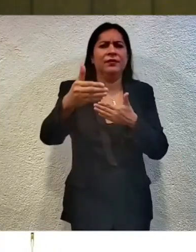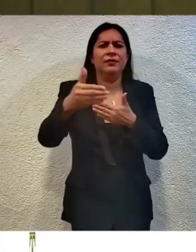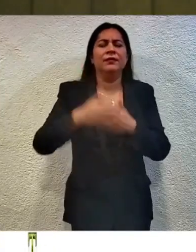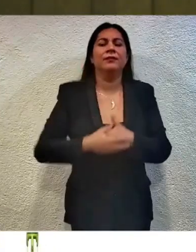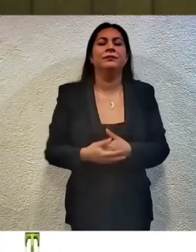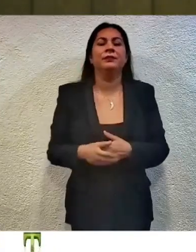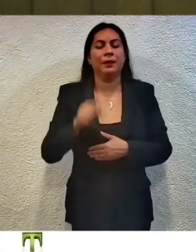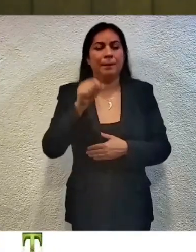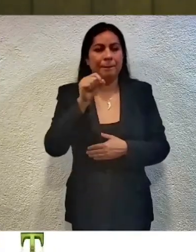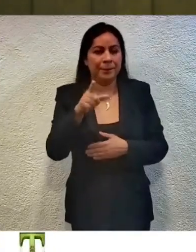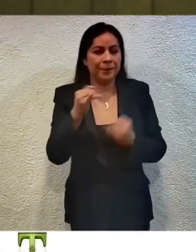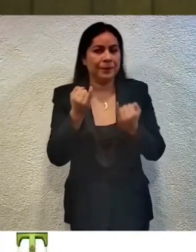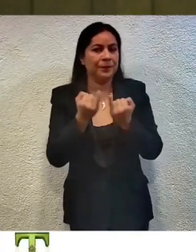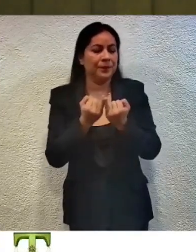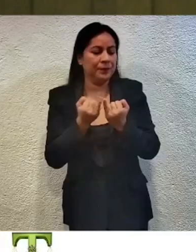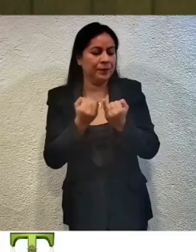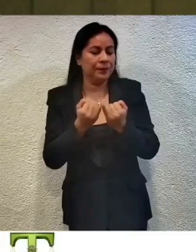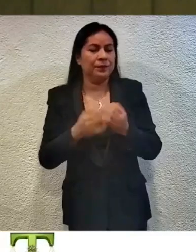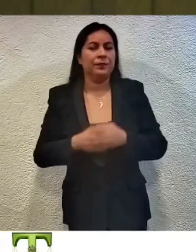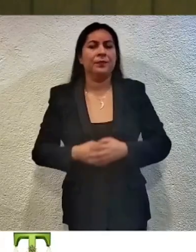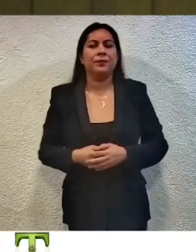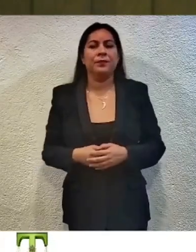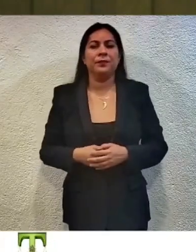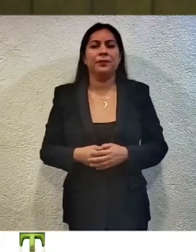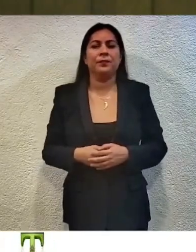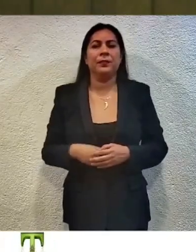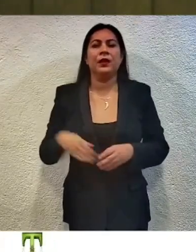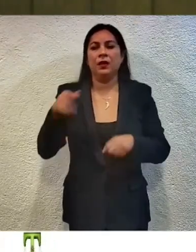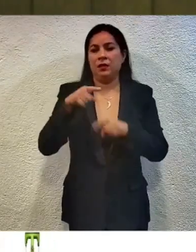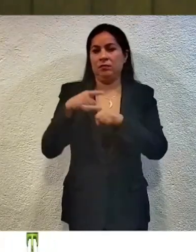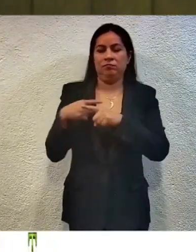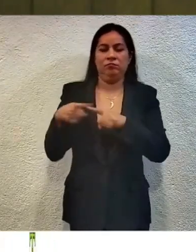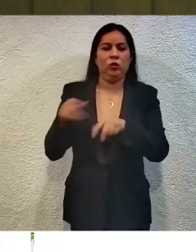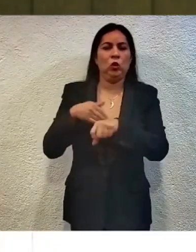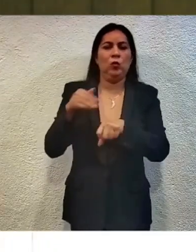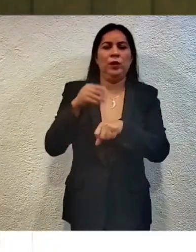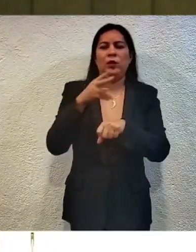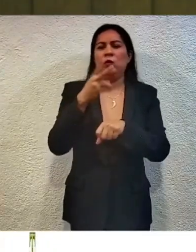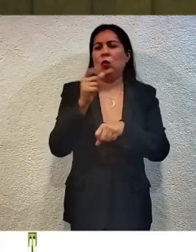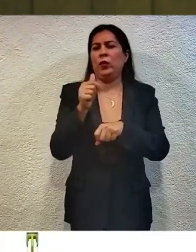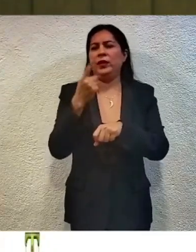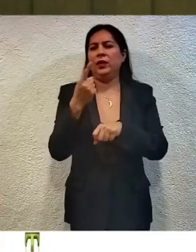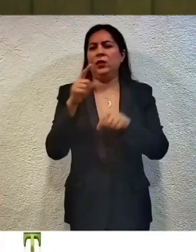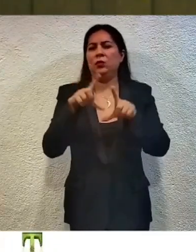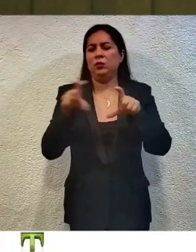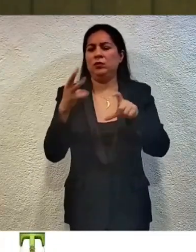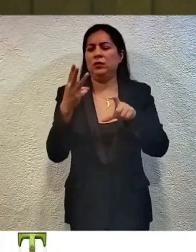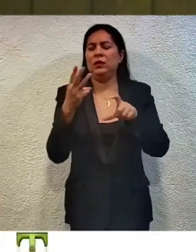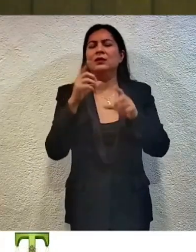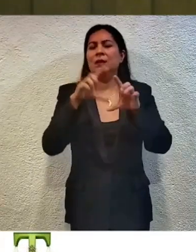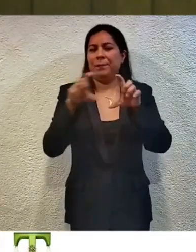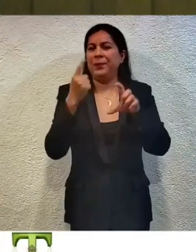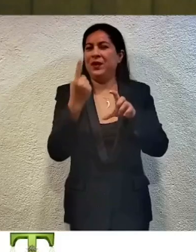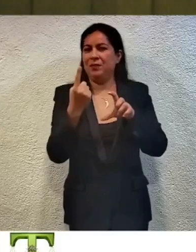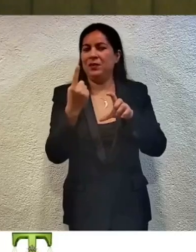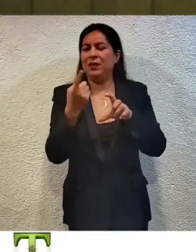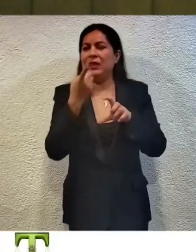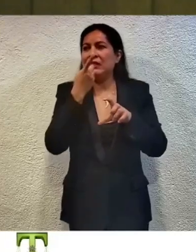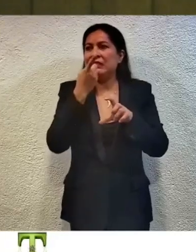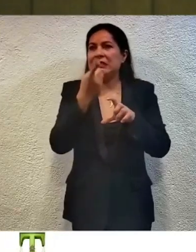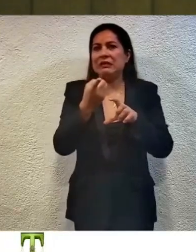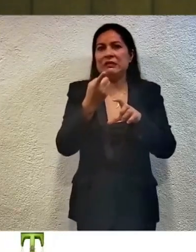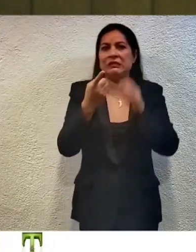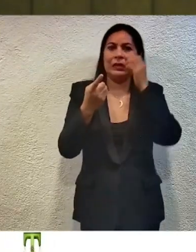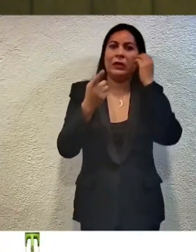Por su parte, el diverso 41, tercer párrafo, fracción primera, preceptúa que